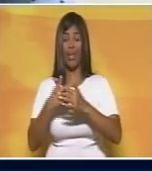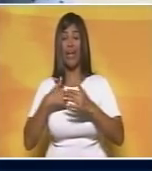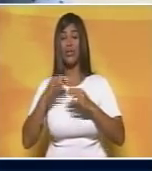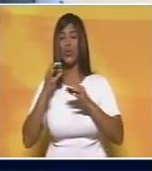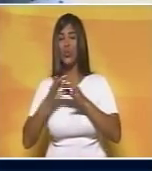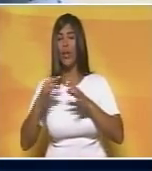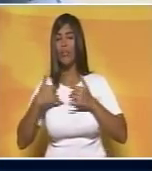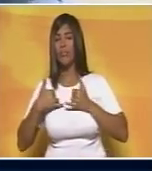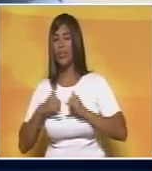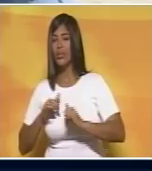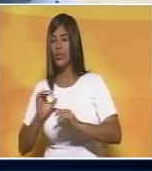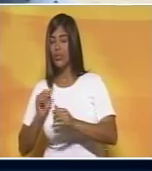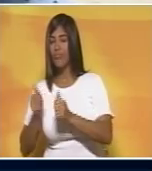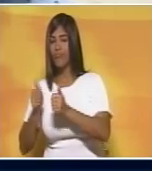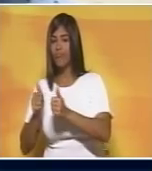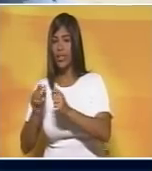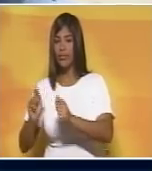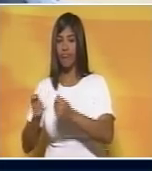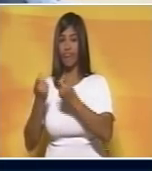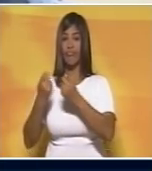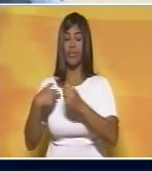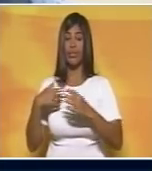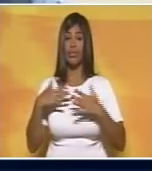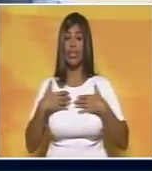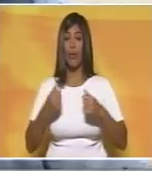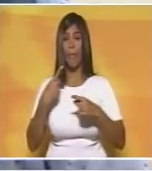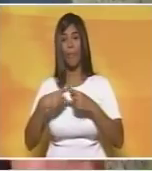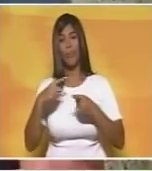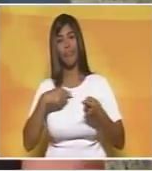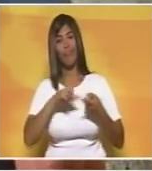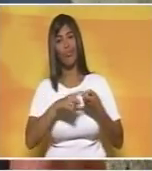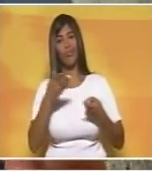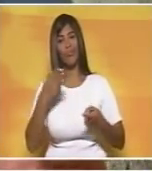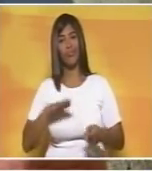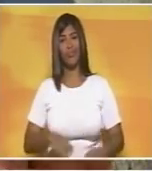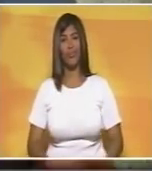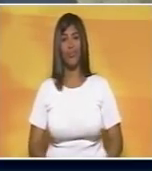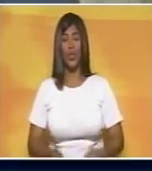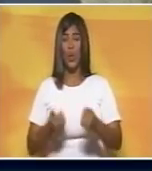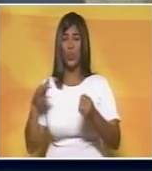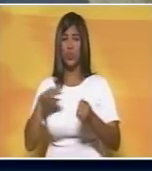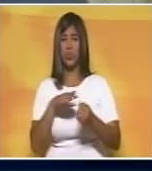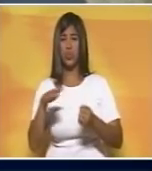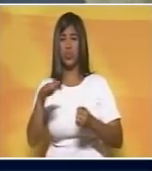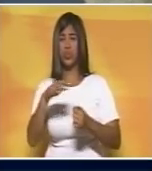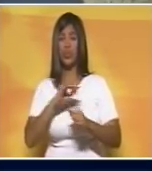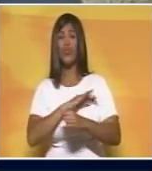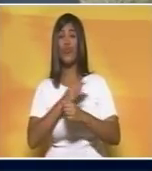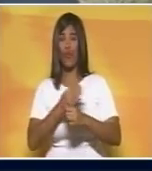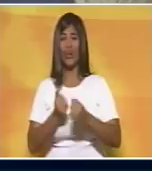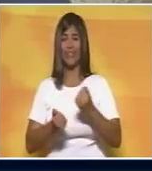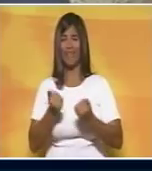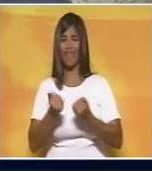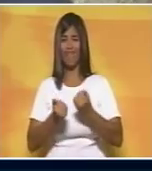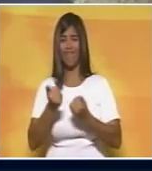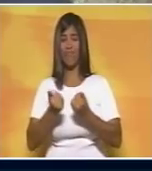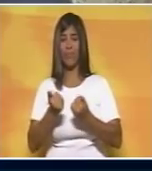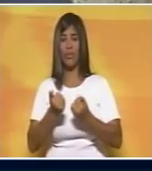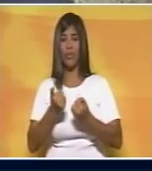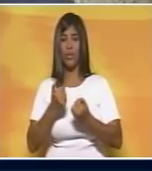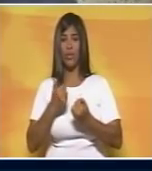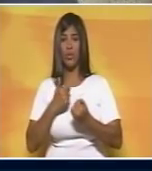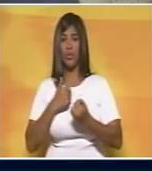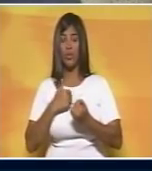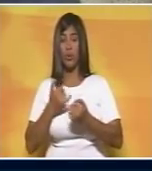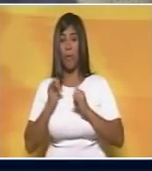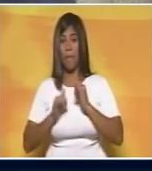pasó nada, a la hembrita y al varón, pero mi esposa falleció. Llevábamos mucha velocidad, ¿sí? Entonces hubo un momento en que yo vengo despierto porque